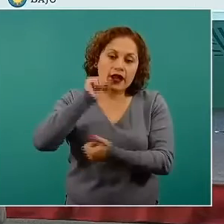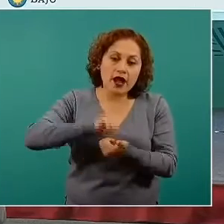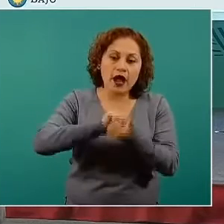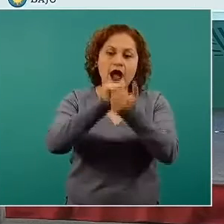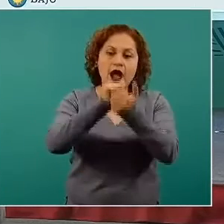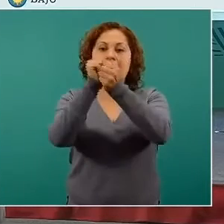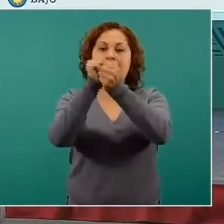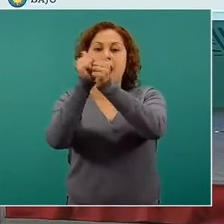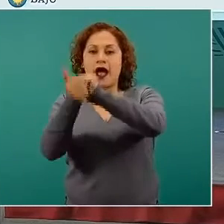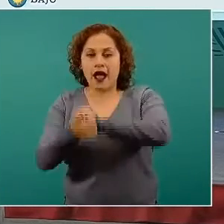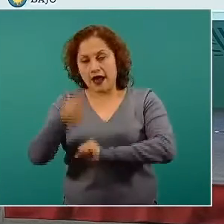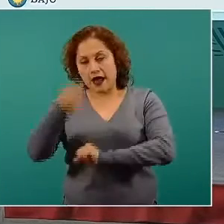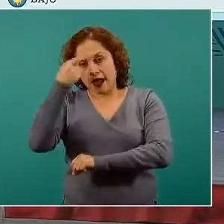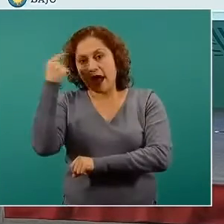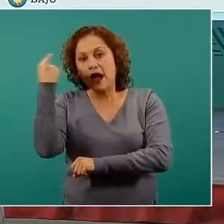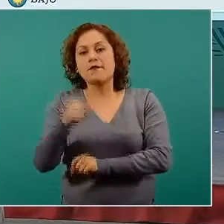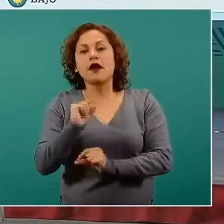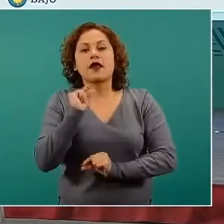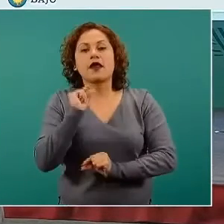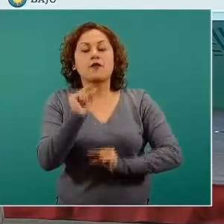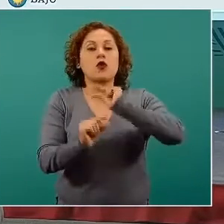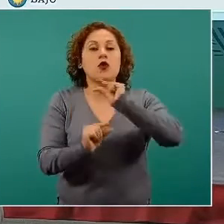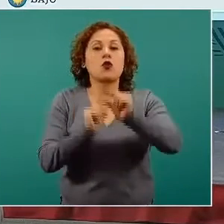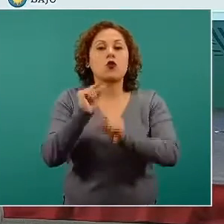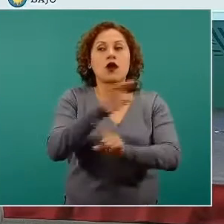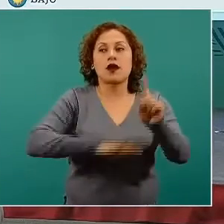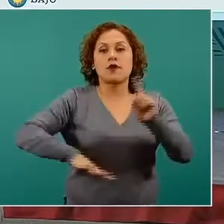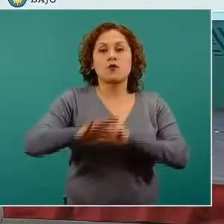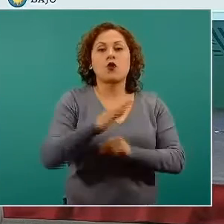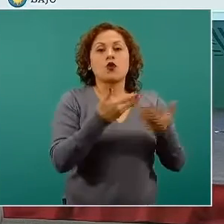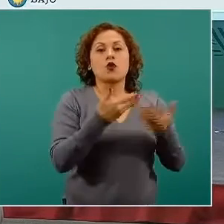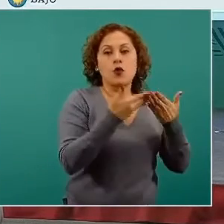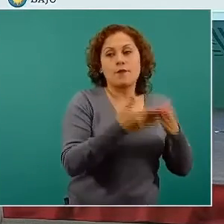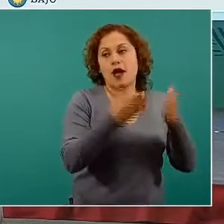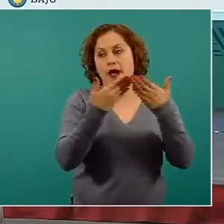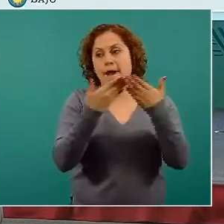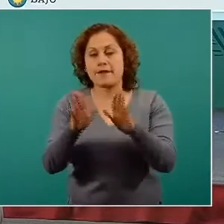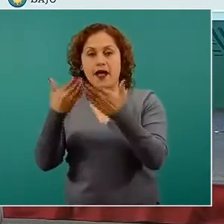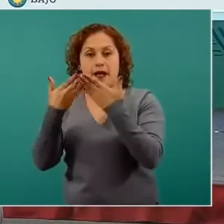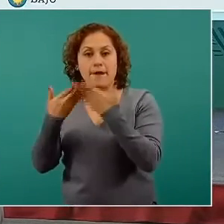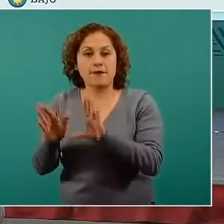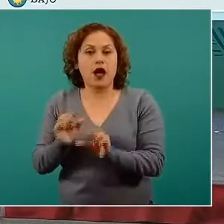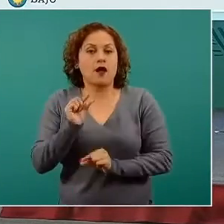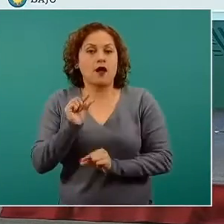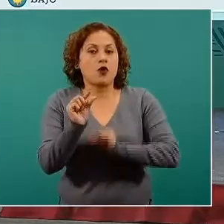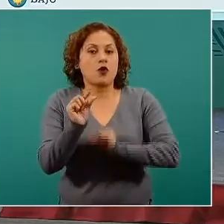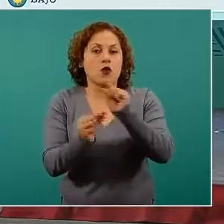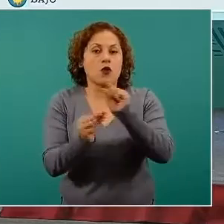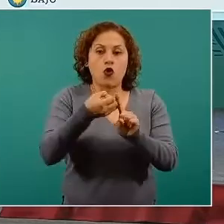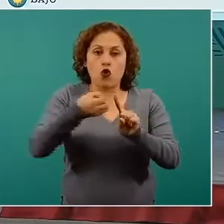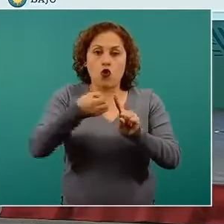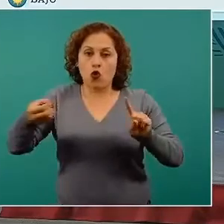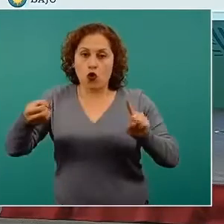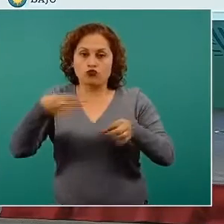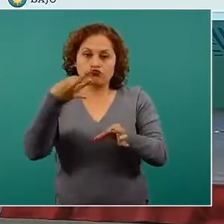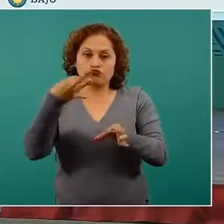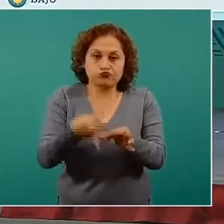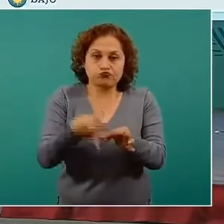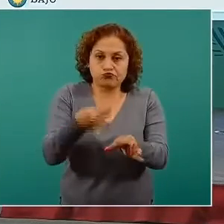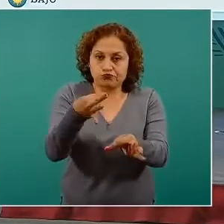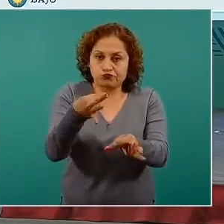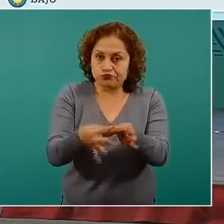para que las actividades socioeconómicas que se vayan abriendo las vamos llevando con prudencia, con mucha prudencia, para